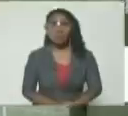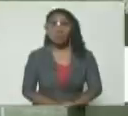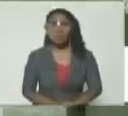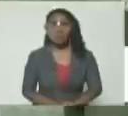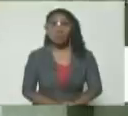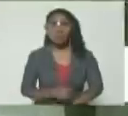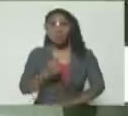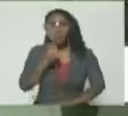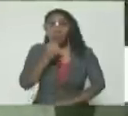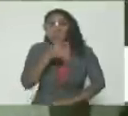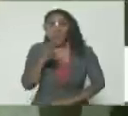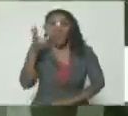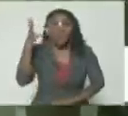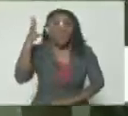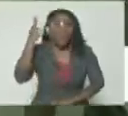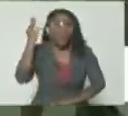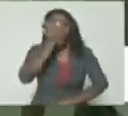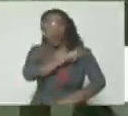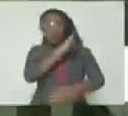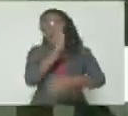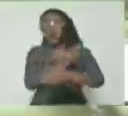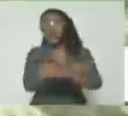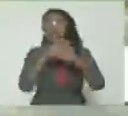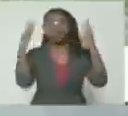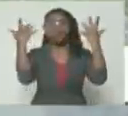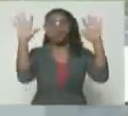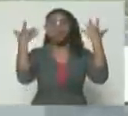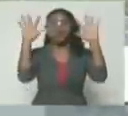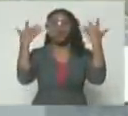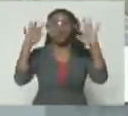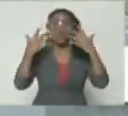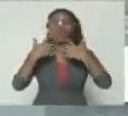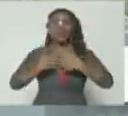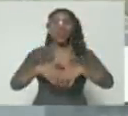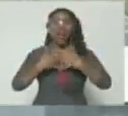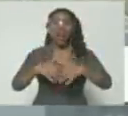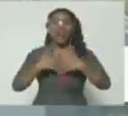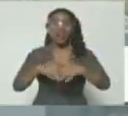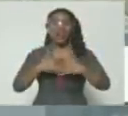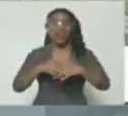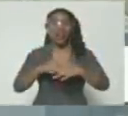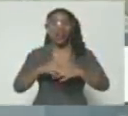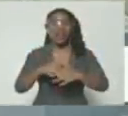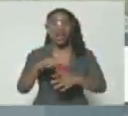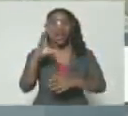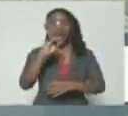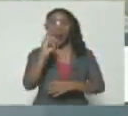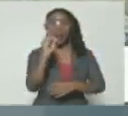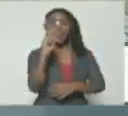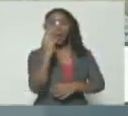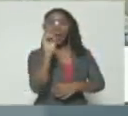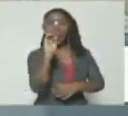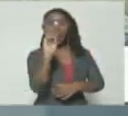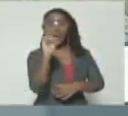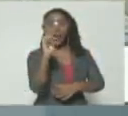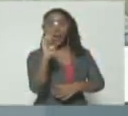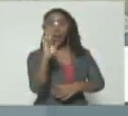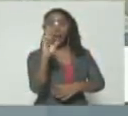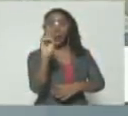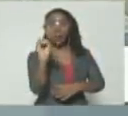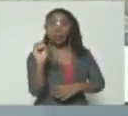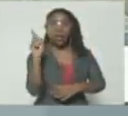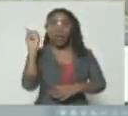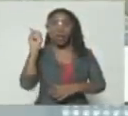Bueno, mujeres al poder, un aplauso aquí a la planta antártica, a los camaroneros. Vámonos directo a